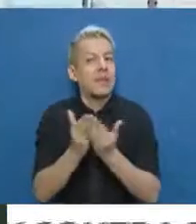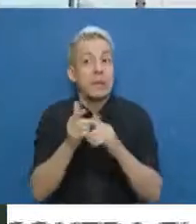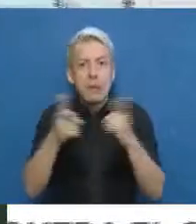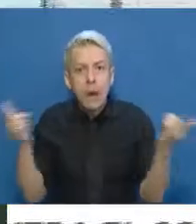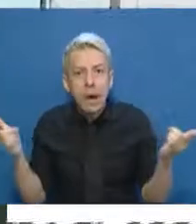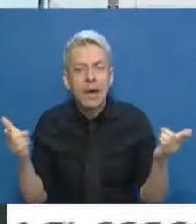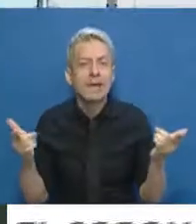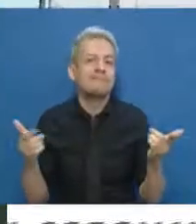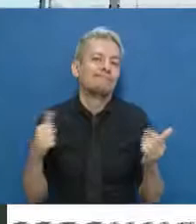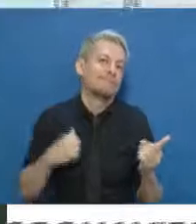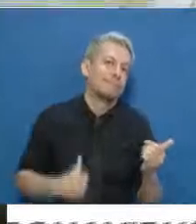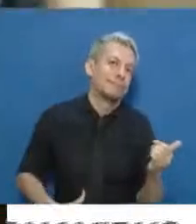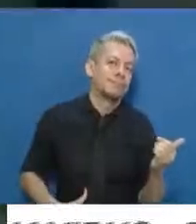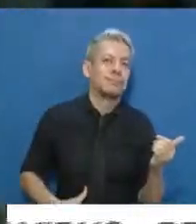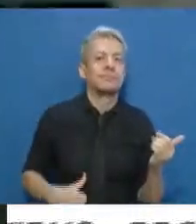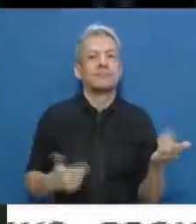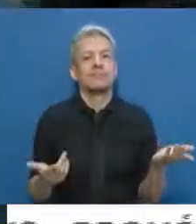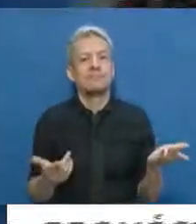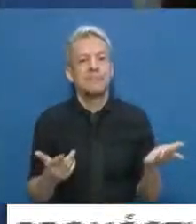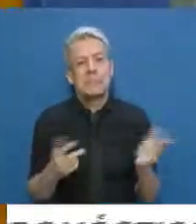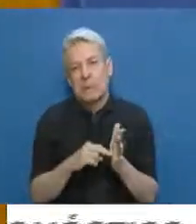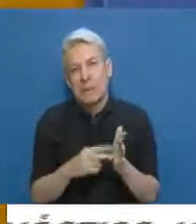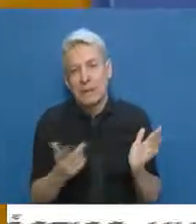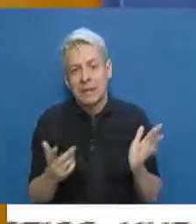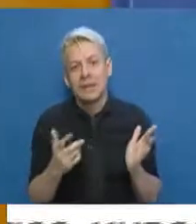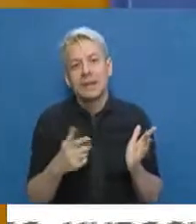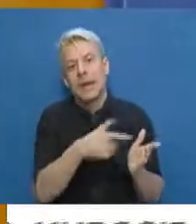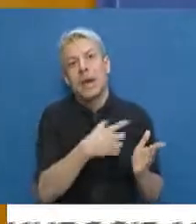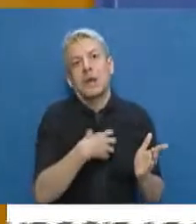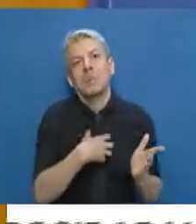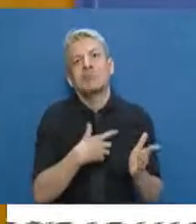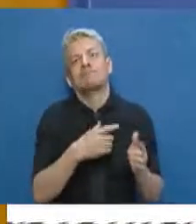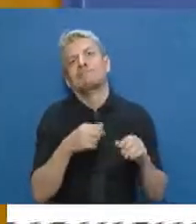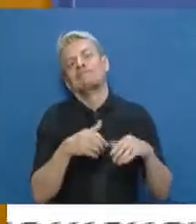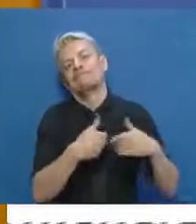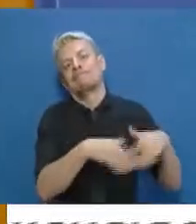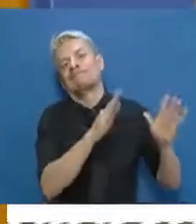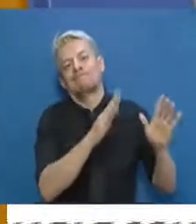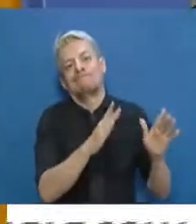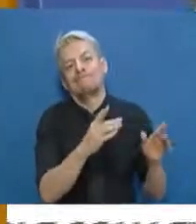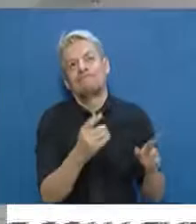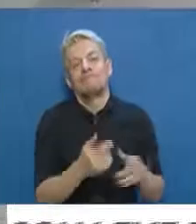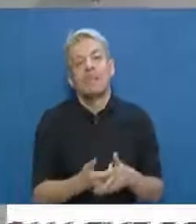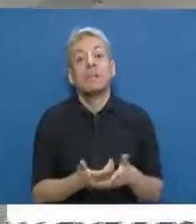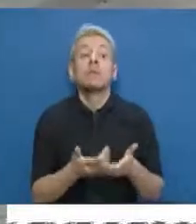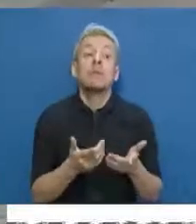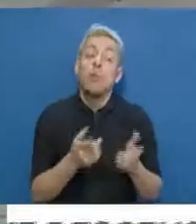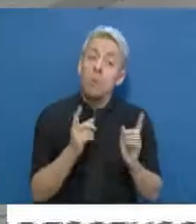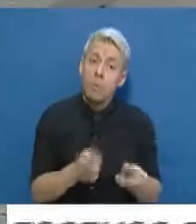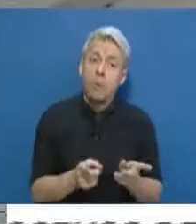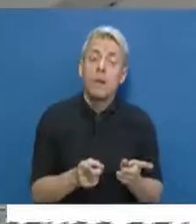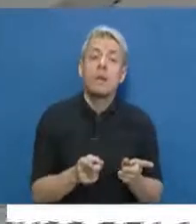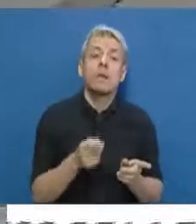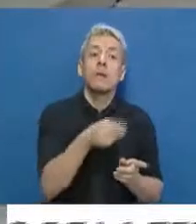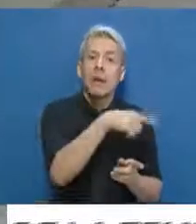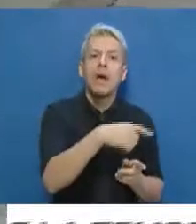a nivel simbólico y personal para los chicos quedaron de lado. Y más allá